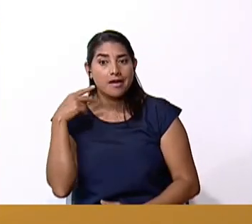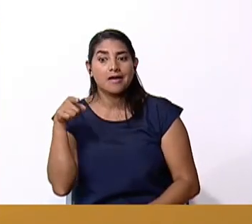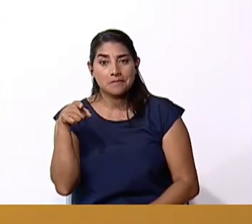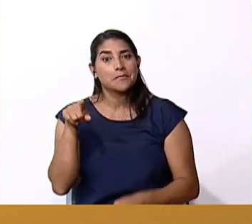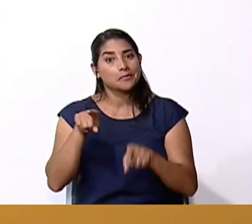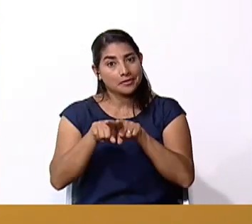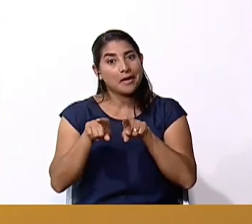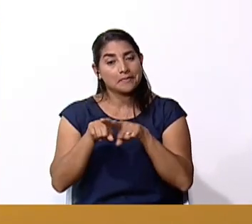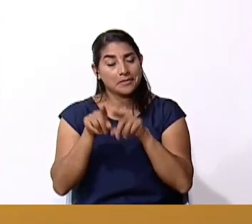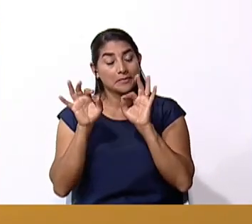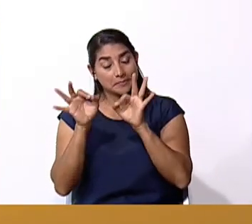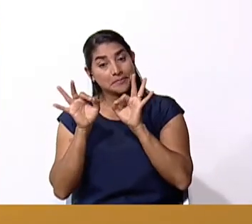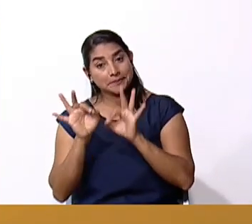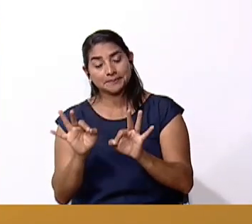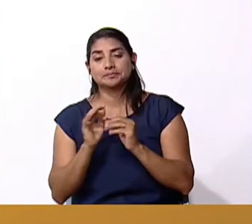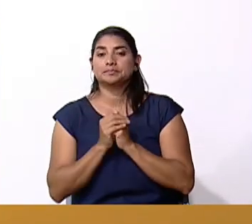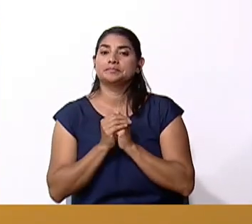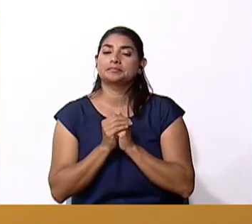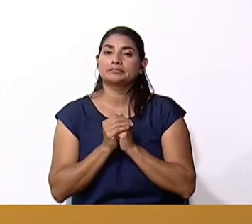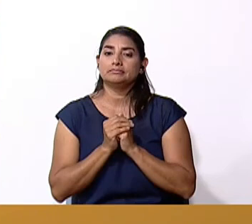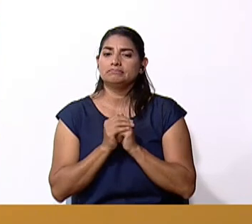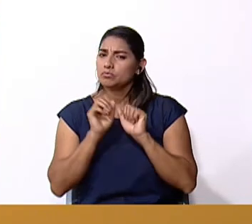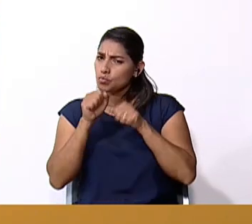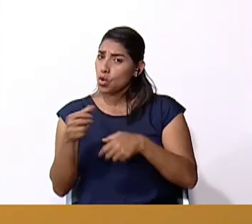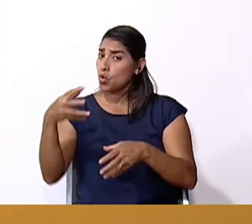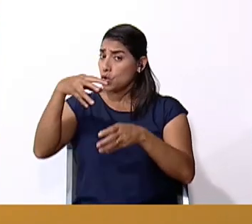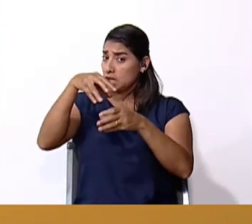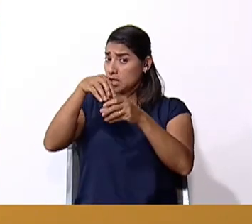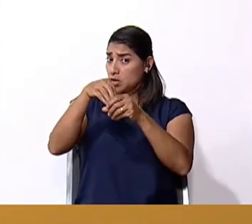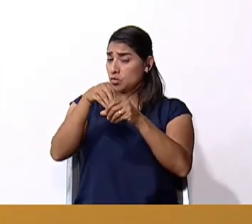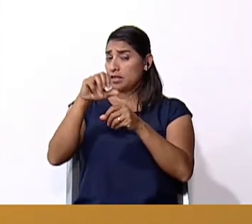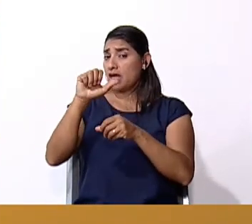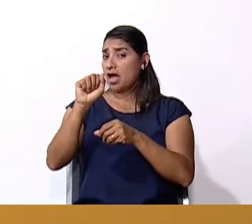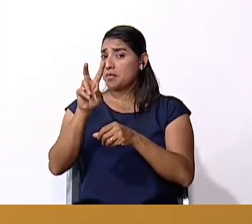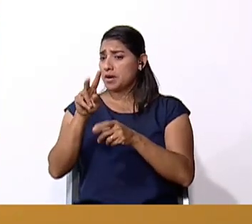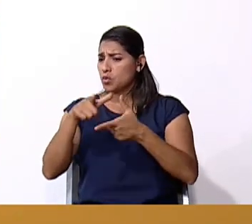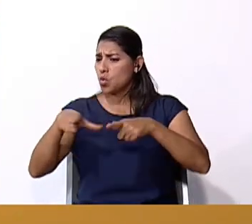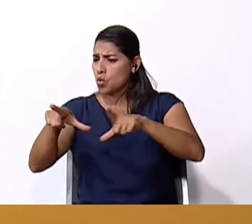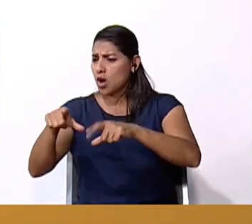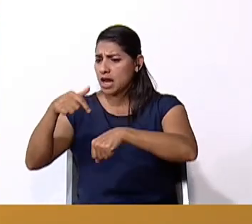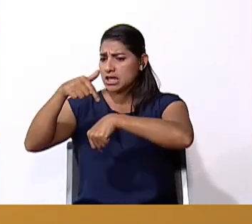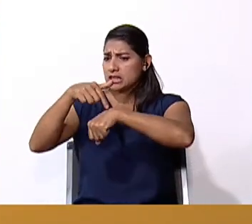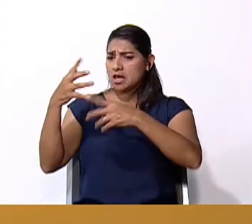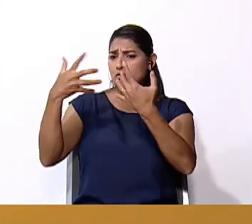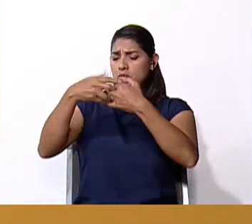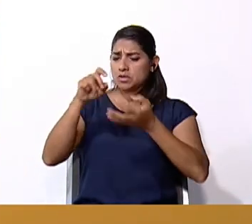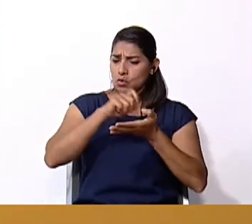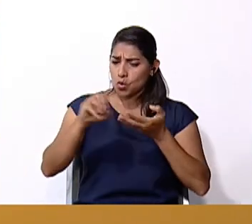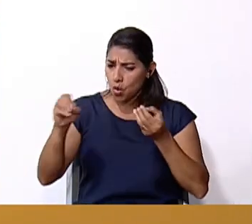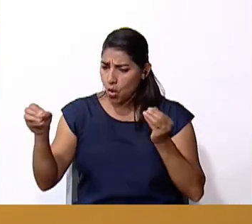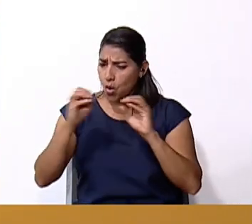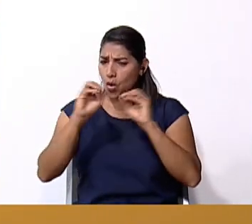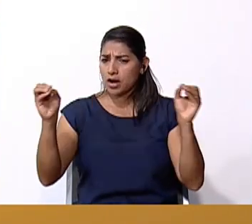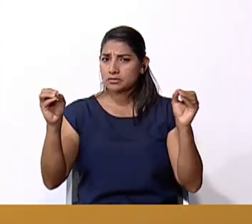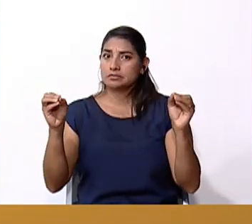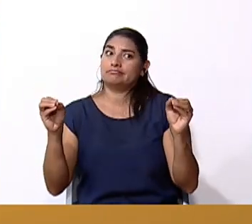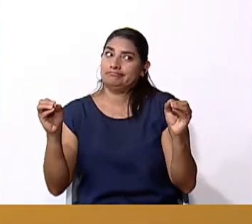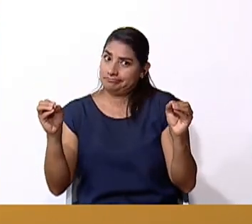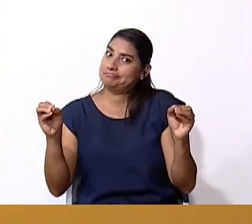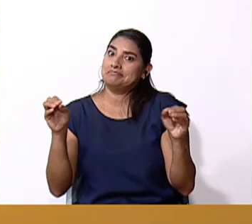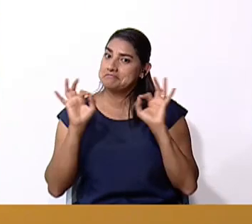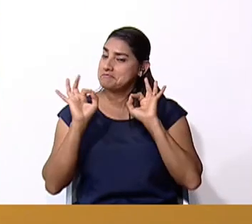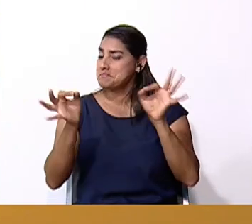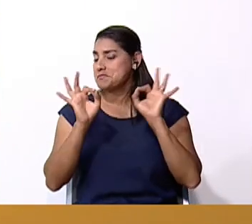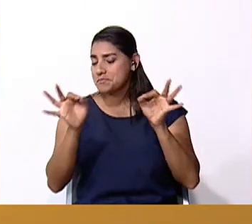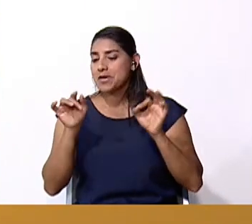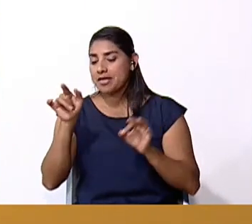verbo. Muy bien. ¿Puedo incluir adverbios de lugar y tiempo en mis creaciones? Muy bien.